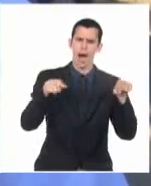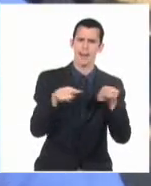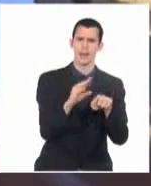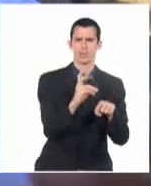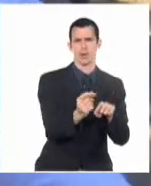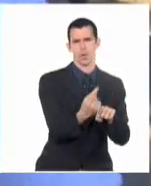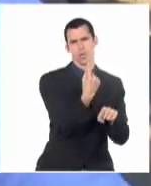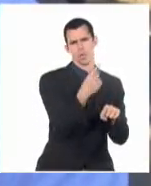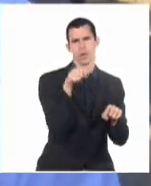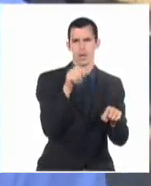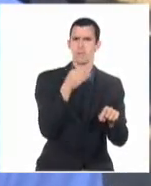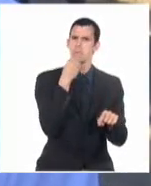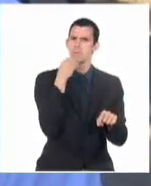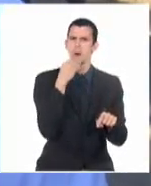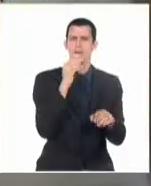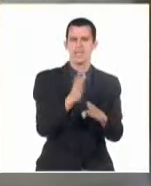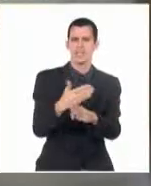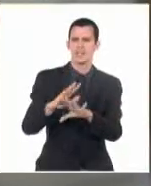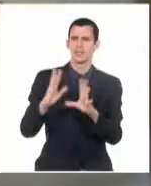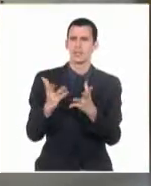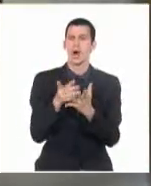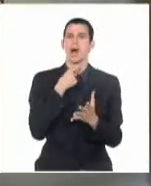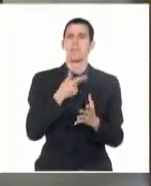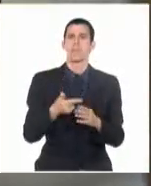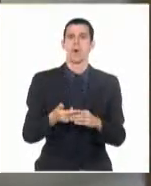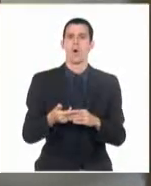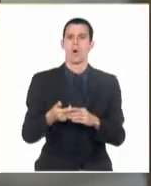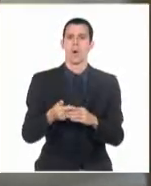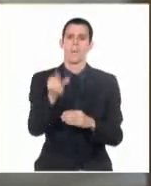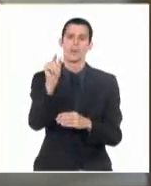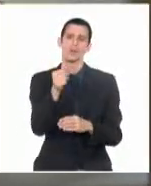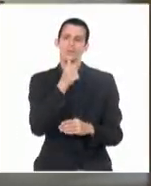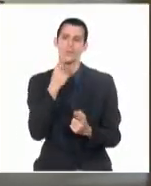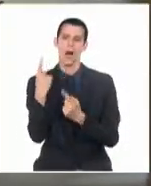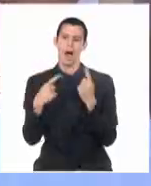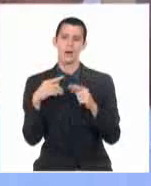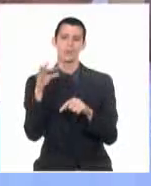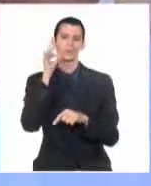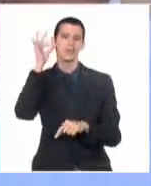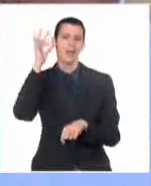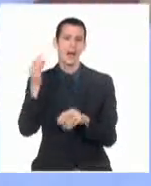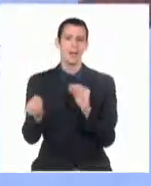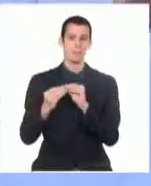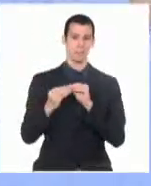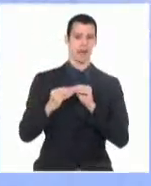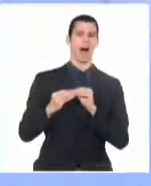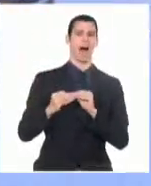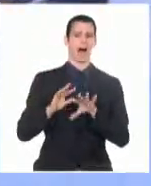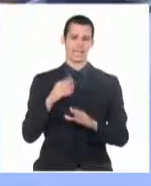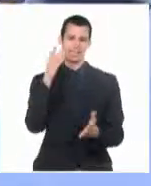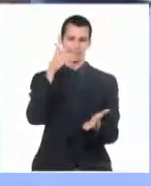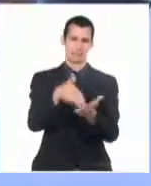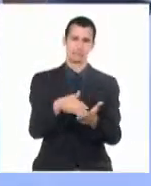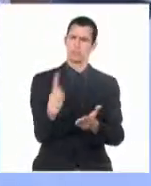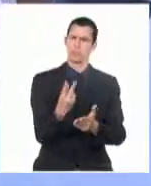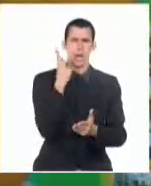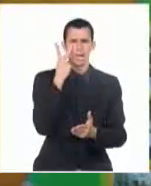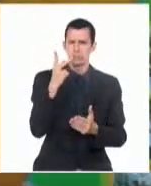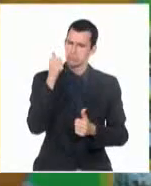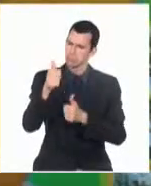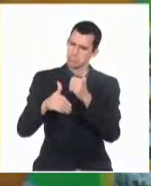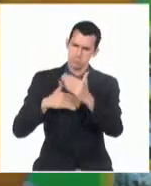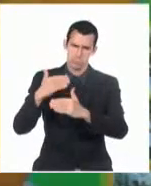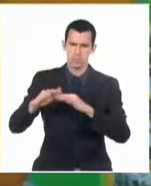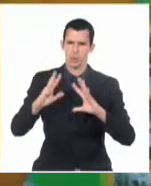es decir, de terapia preexposición. Autoridades del Ministerio de la Salud Pública asistieron a este Festival de la Salud en Cienfuegos, que